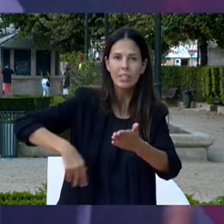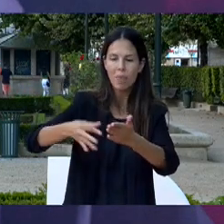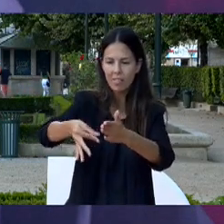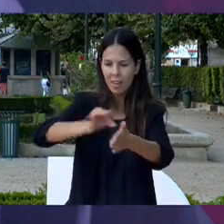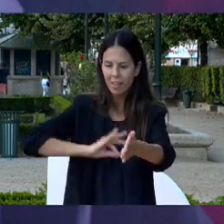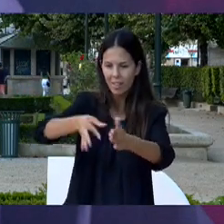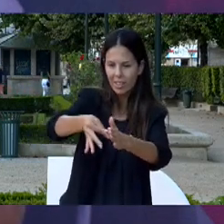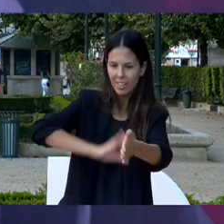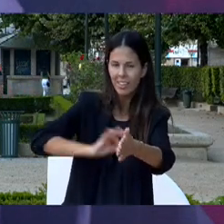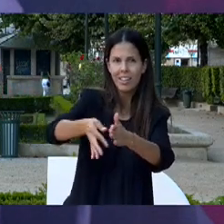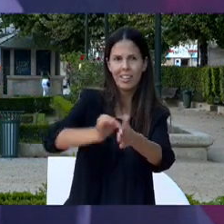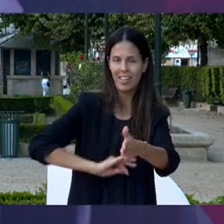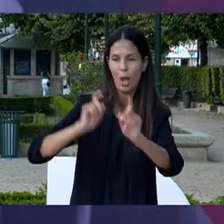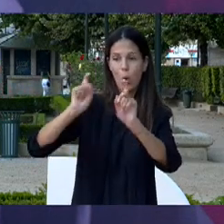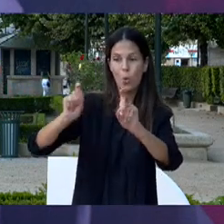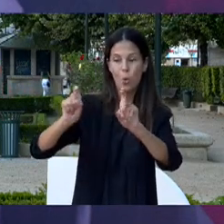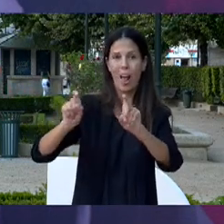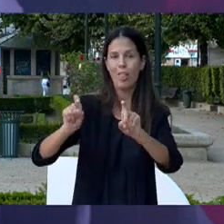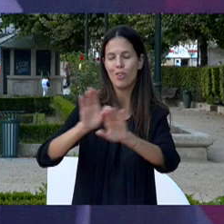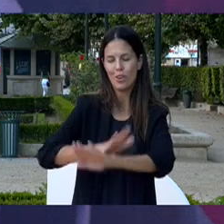daba eses preceptos